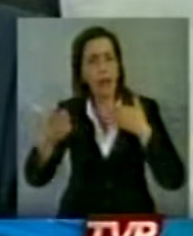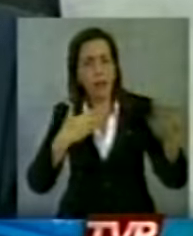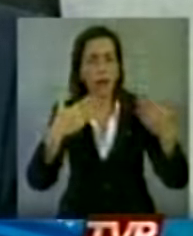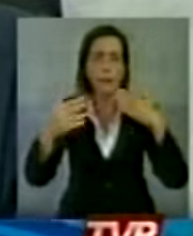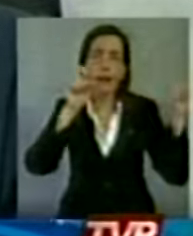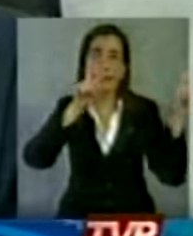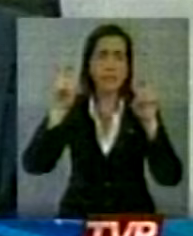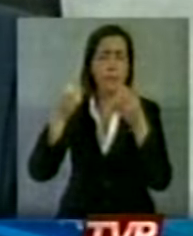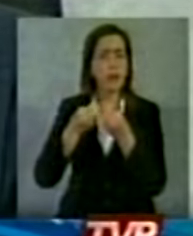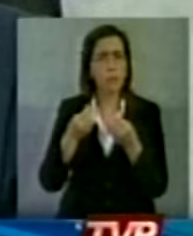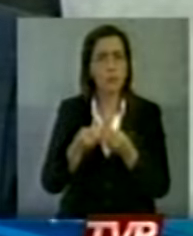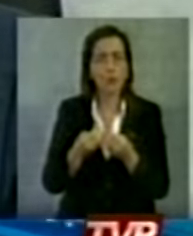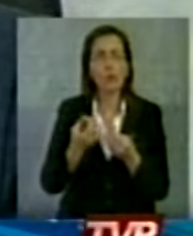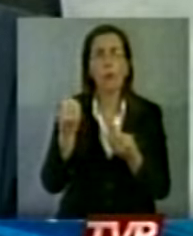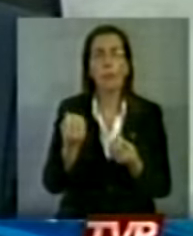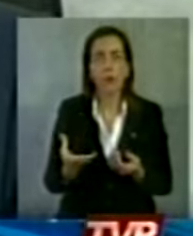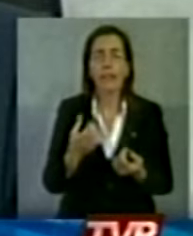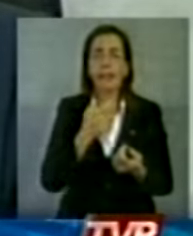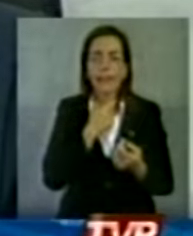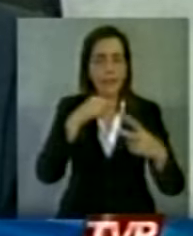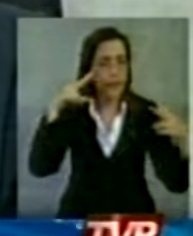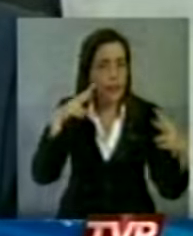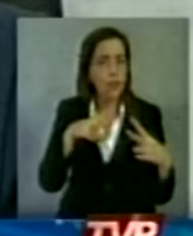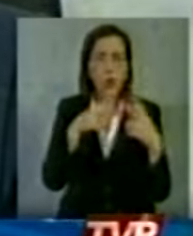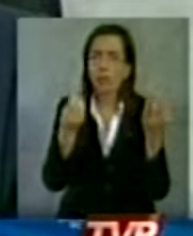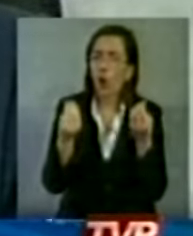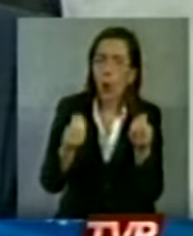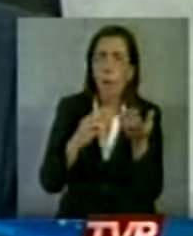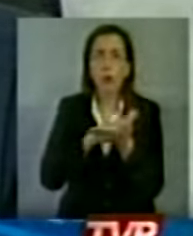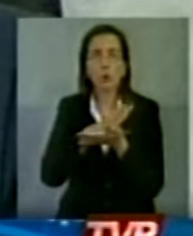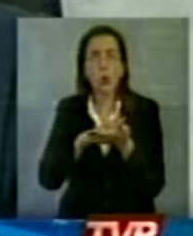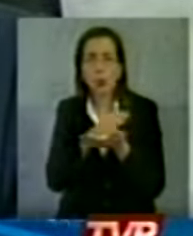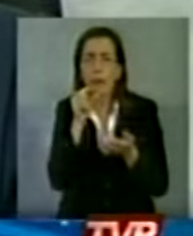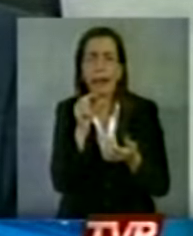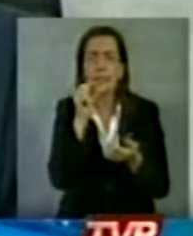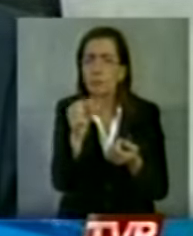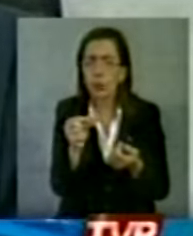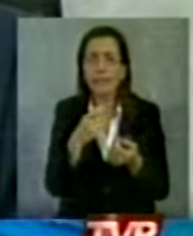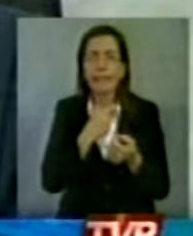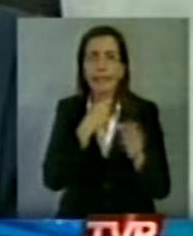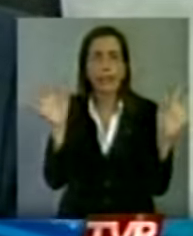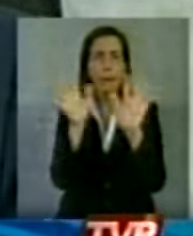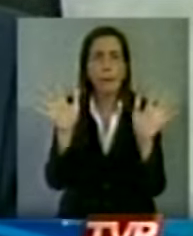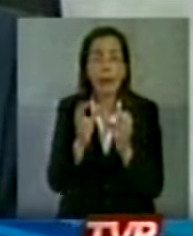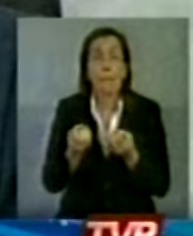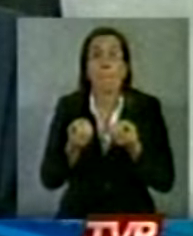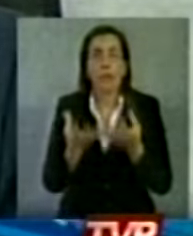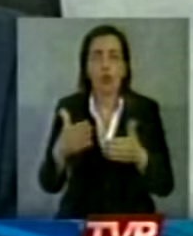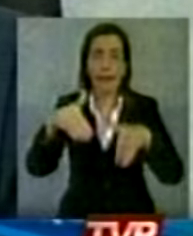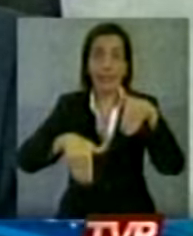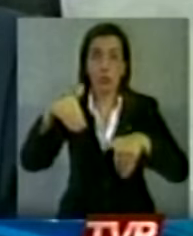e internacionales para contribuir a encontrar las respuestas que nos permitan construir un mejor sistema.